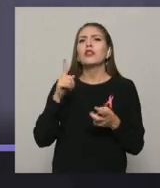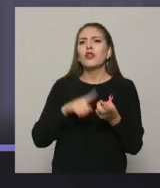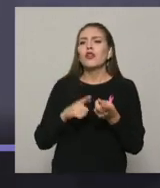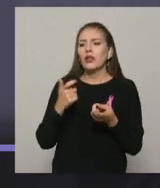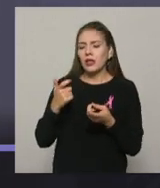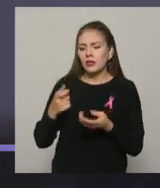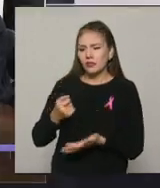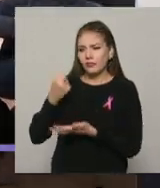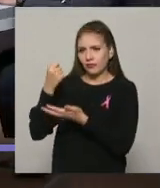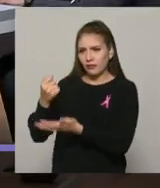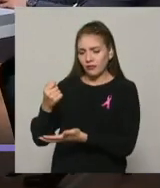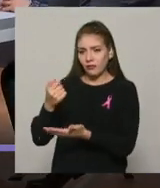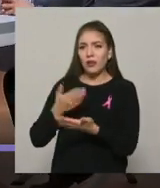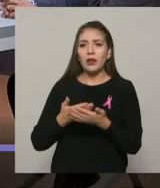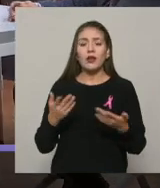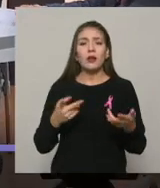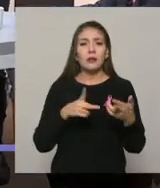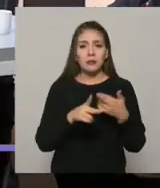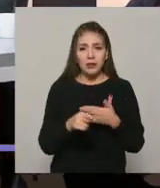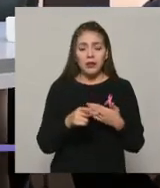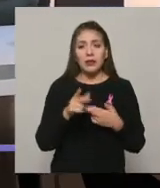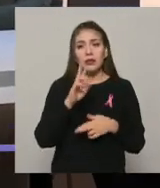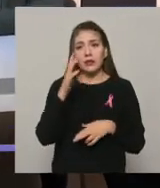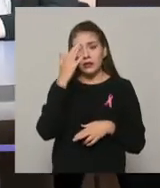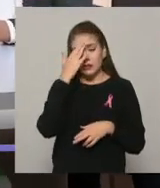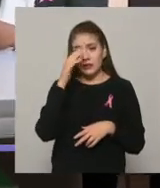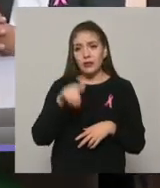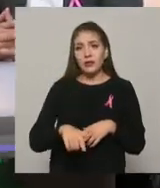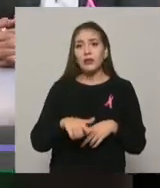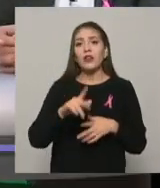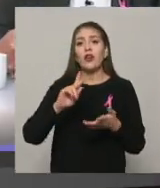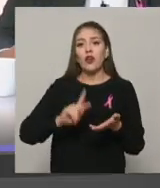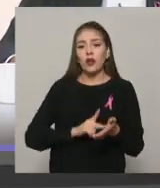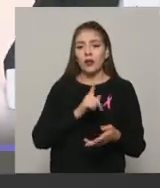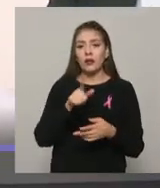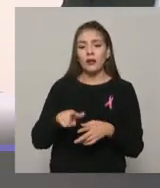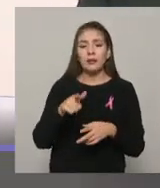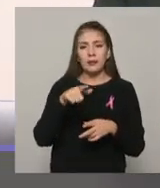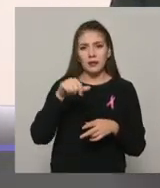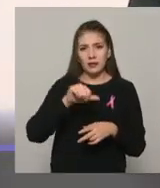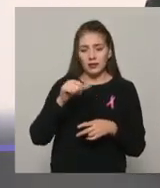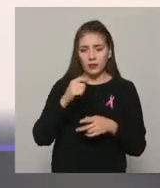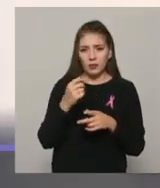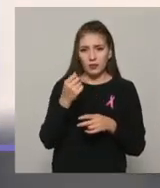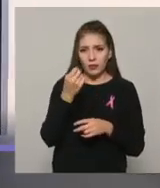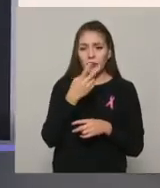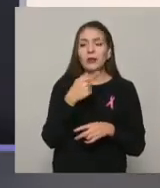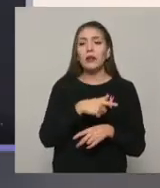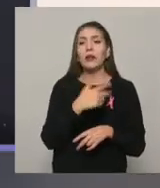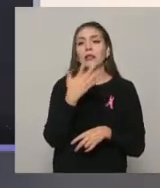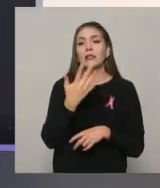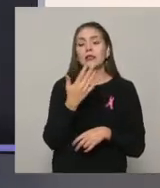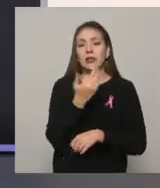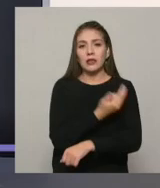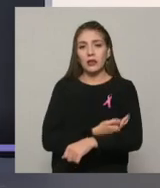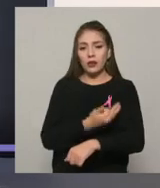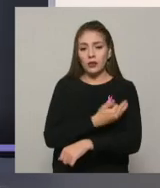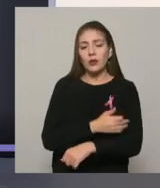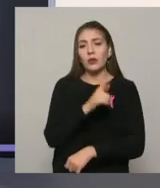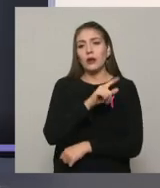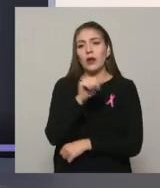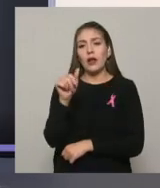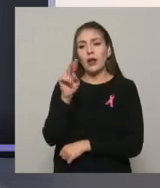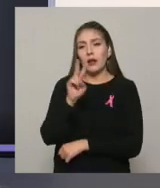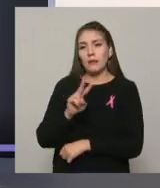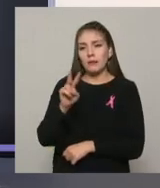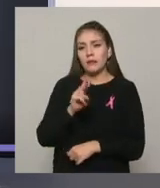Vamos a hacer una pausa, le recuerdo a nuestro público que la retransmisión de este programa es a las 5 de la tarde de lunes a viernes. En la mesa el día de hoy, en el